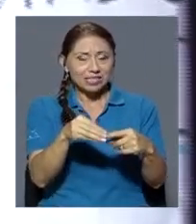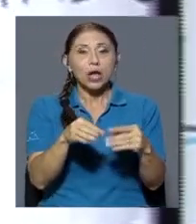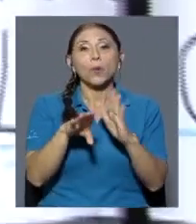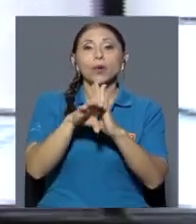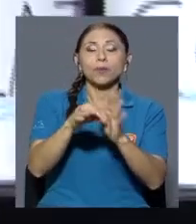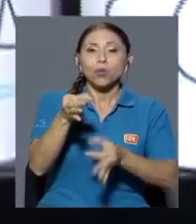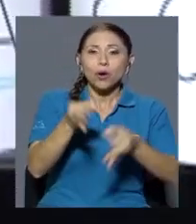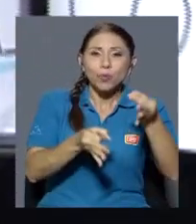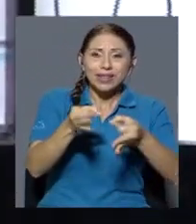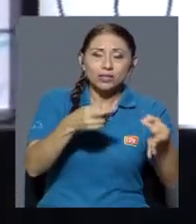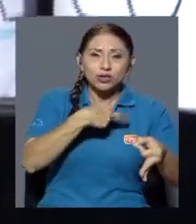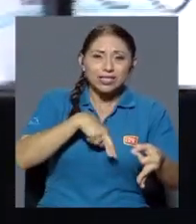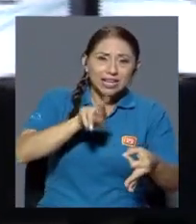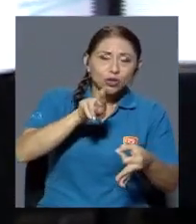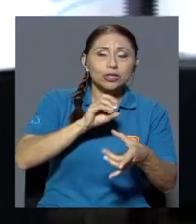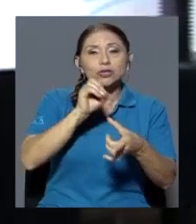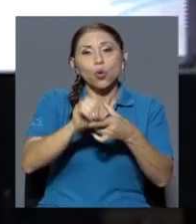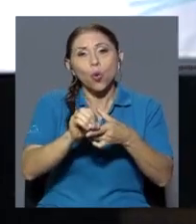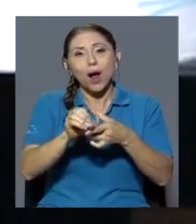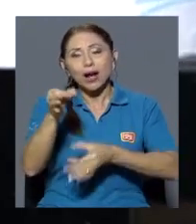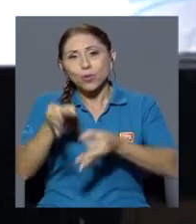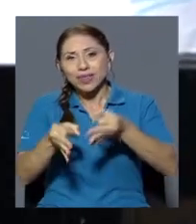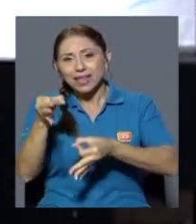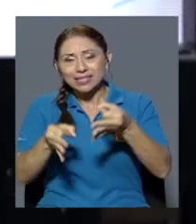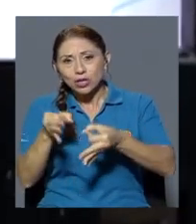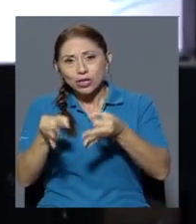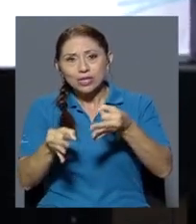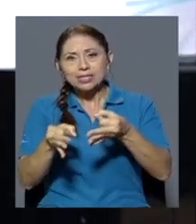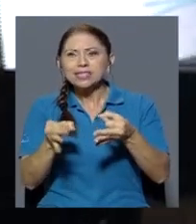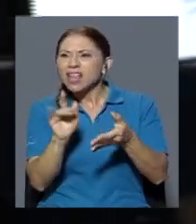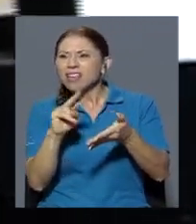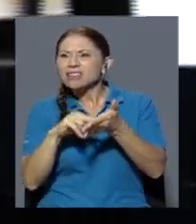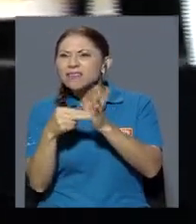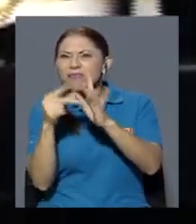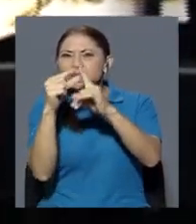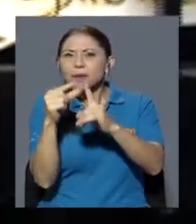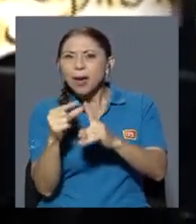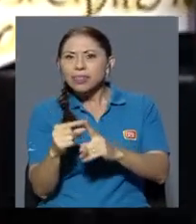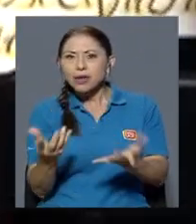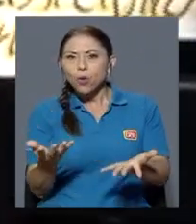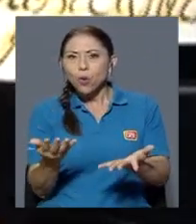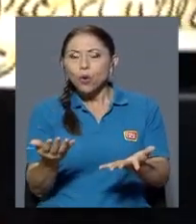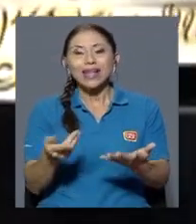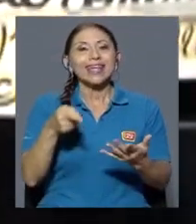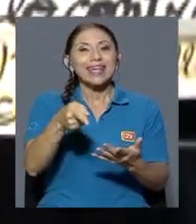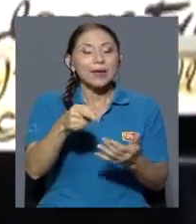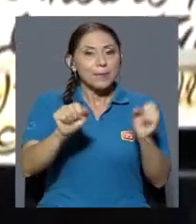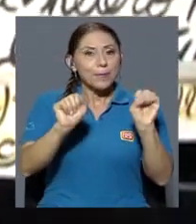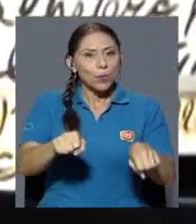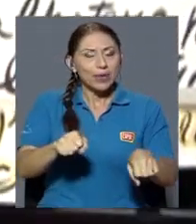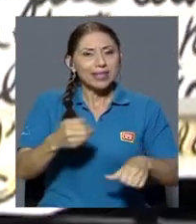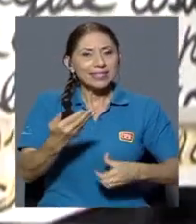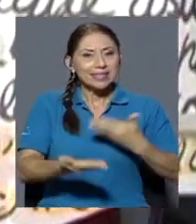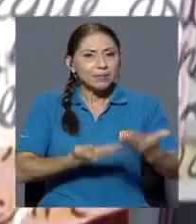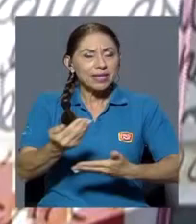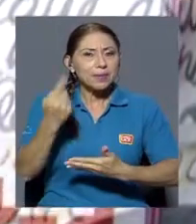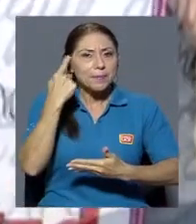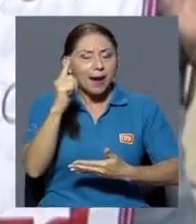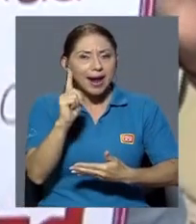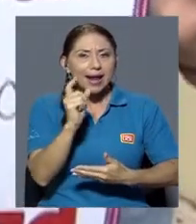religiosas o argumentaciones de tipo semántico que al final de cuentas pueden servir para